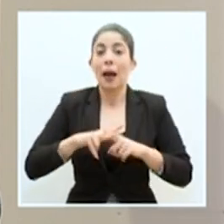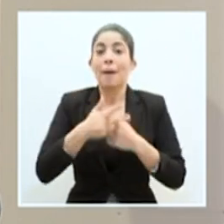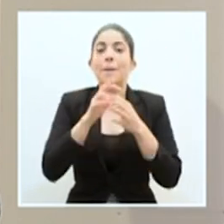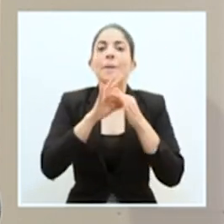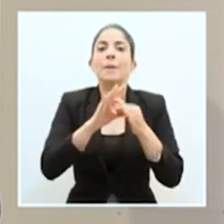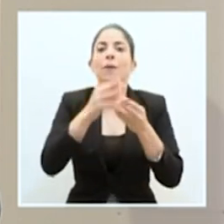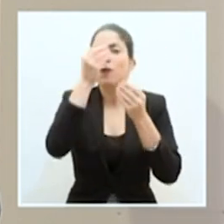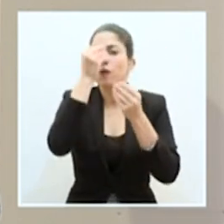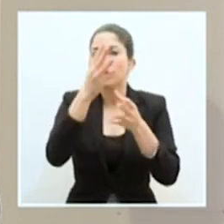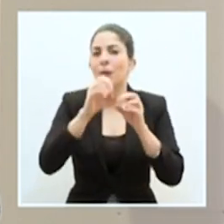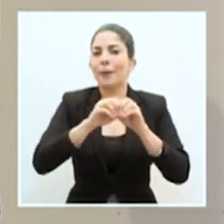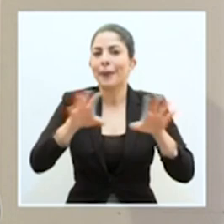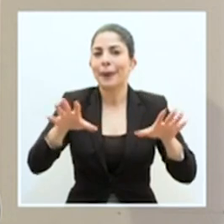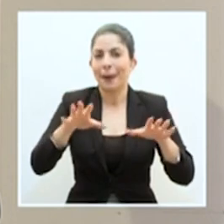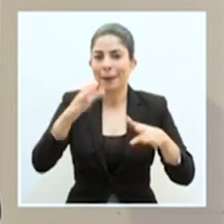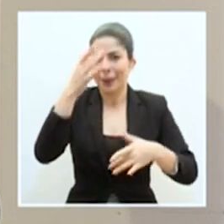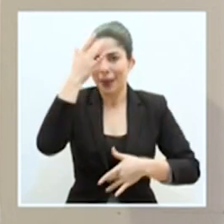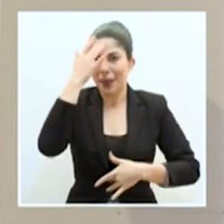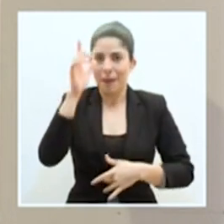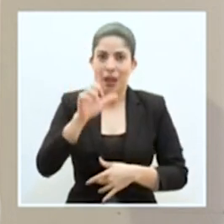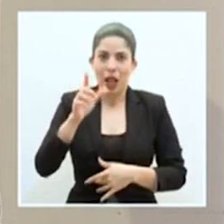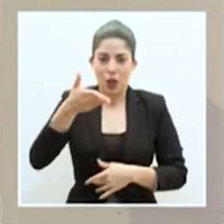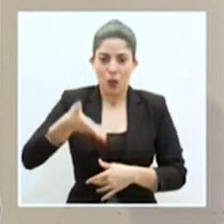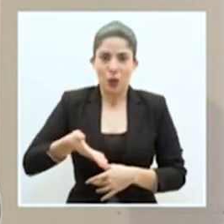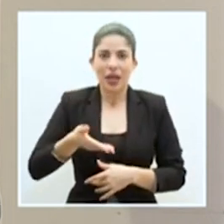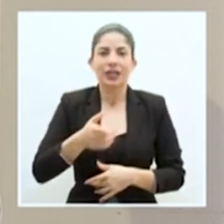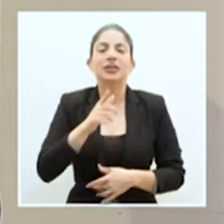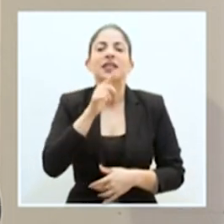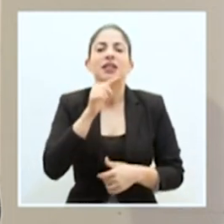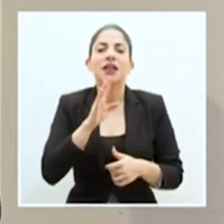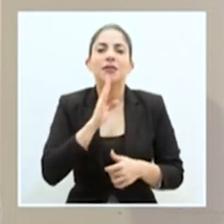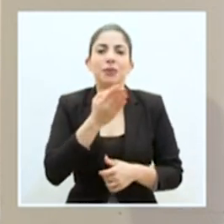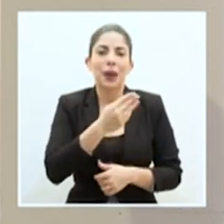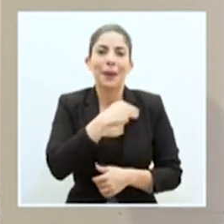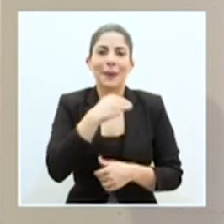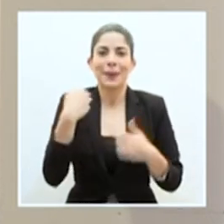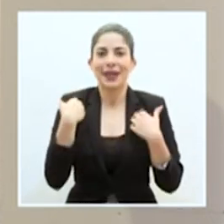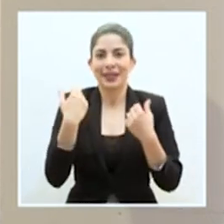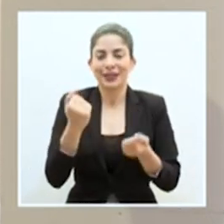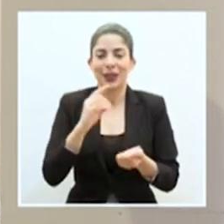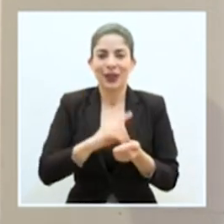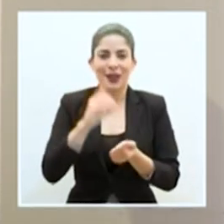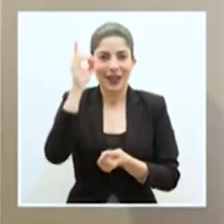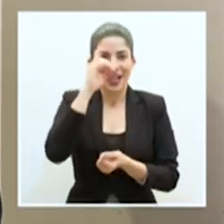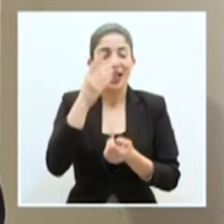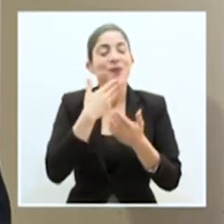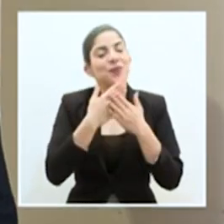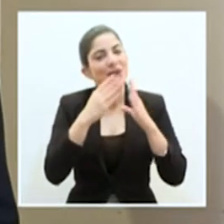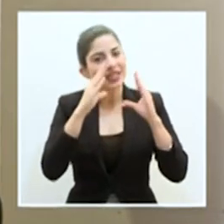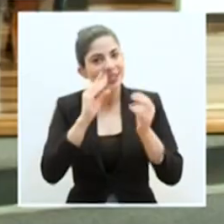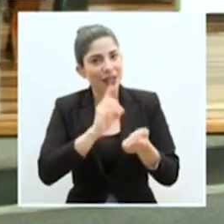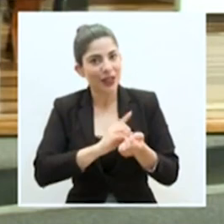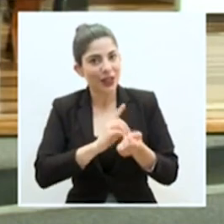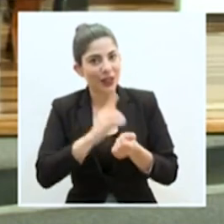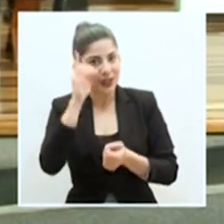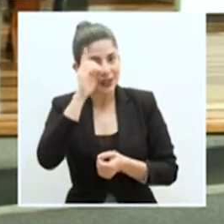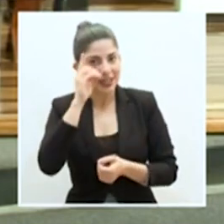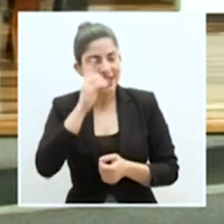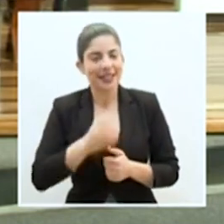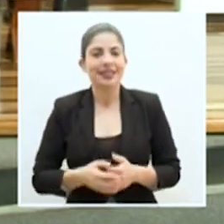epidemiológico para este lunes, le cedemos la palabra al Ministro de Salud, el doctor Daniel Salas. Muy buenas tardes, doctor Salas.